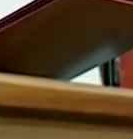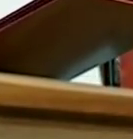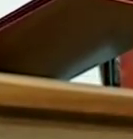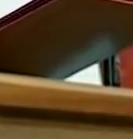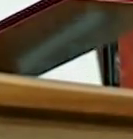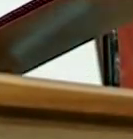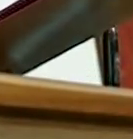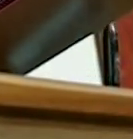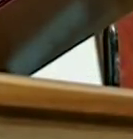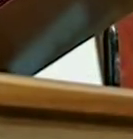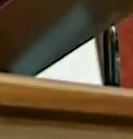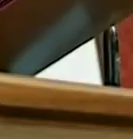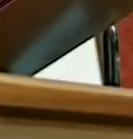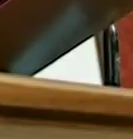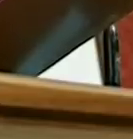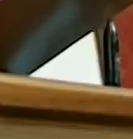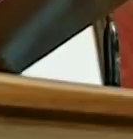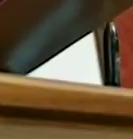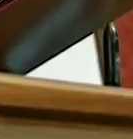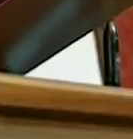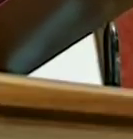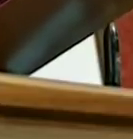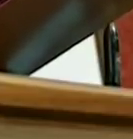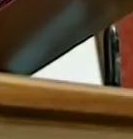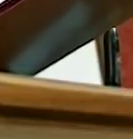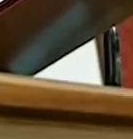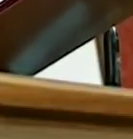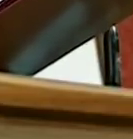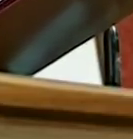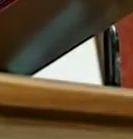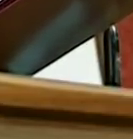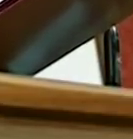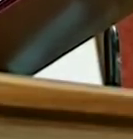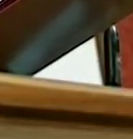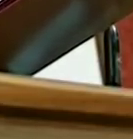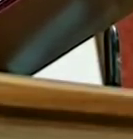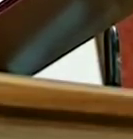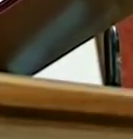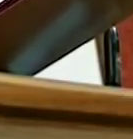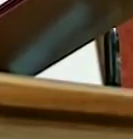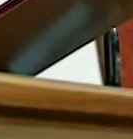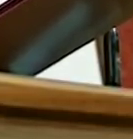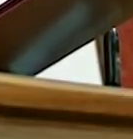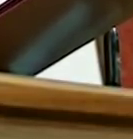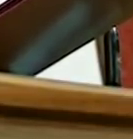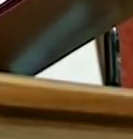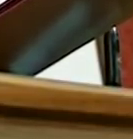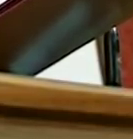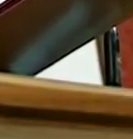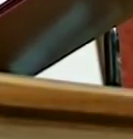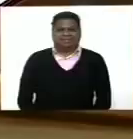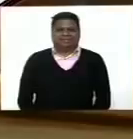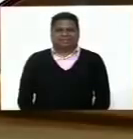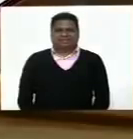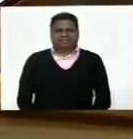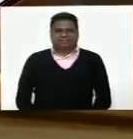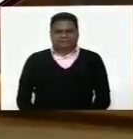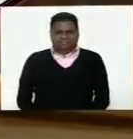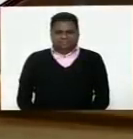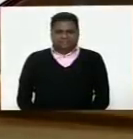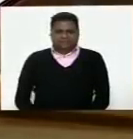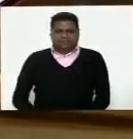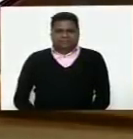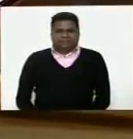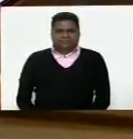derecho de acompañamiento de la madre. Las mujeres tienen derecho al acompañamiento de al menos una persona de su confianza y